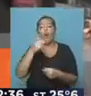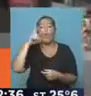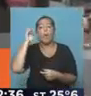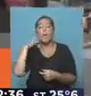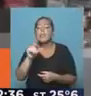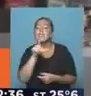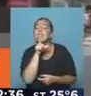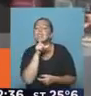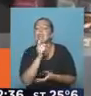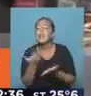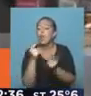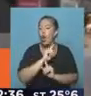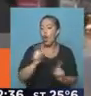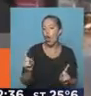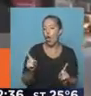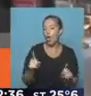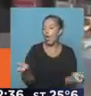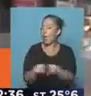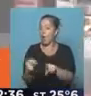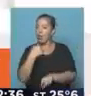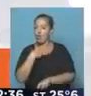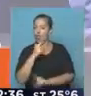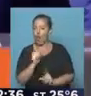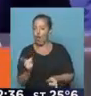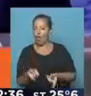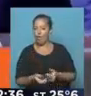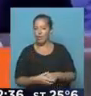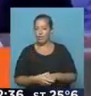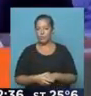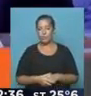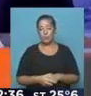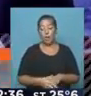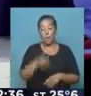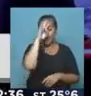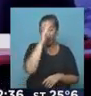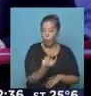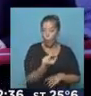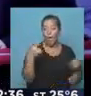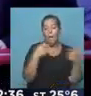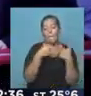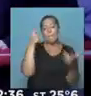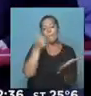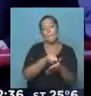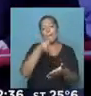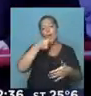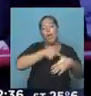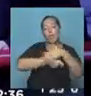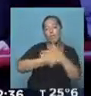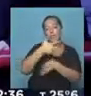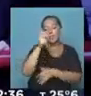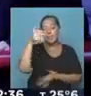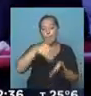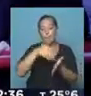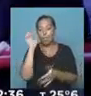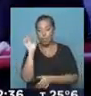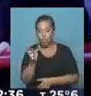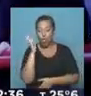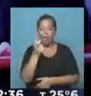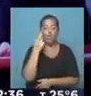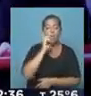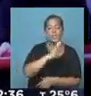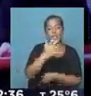allanaron como nos hayan no a nosotros en Perú la empresa pagó sobornos por unos 30 millones de dólares entre